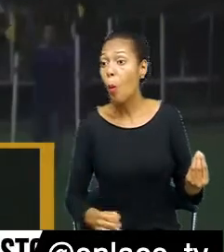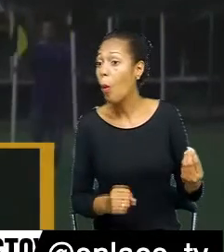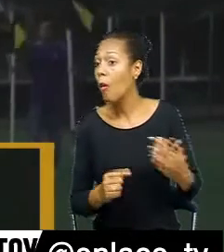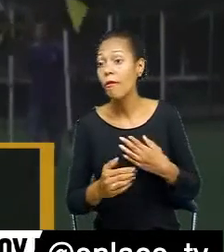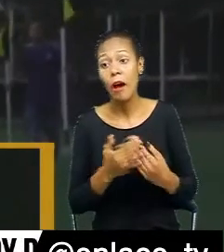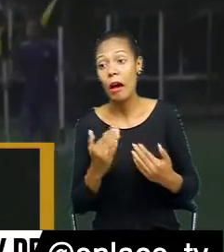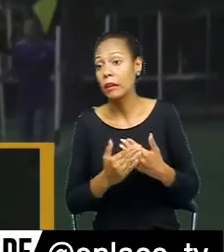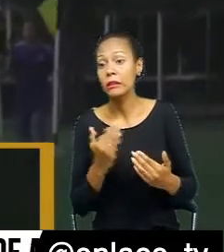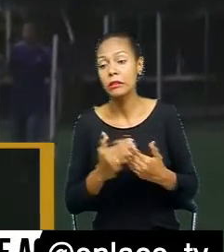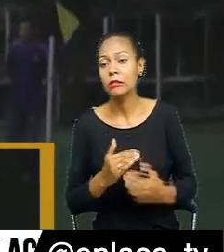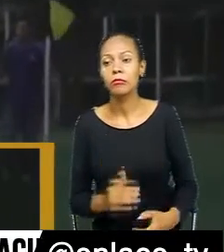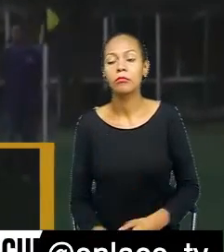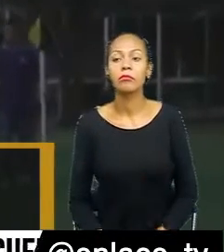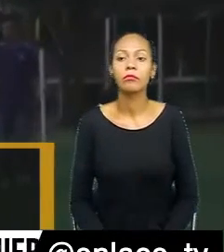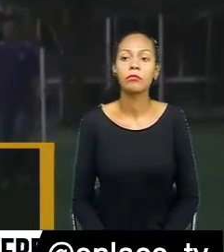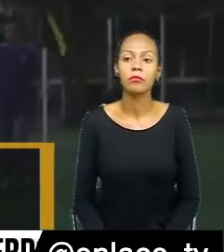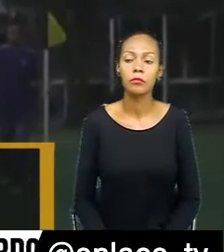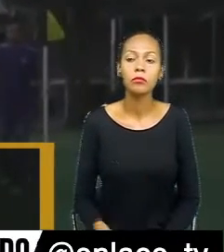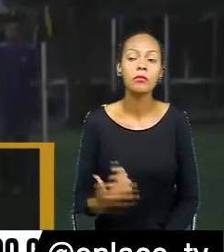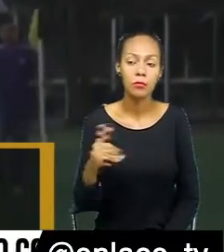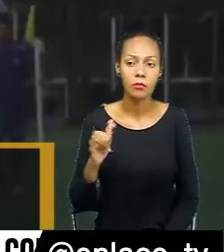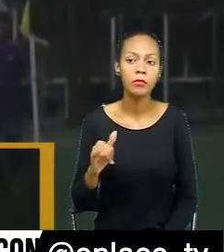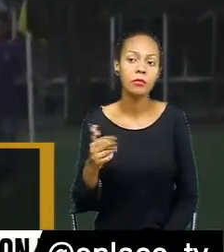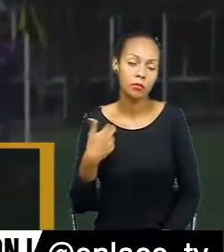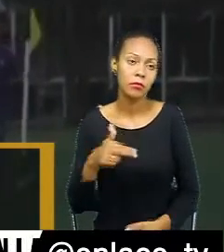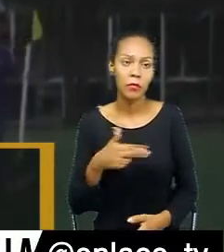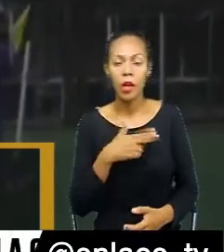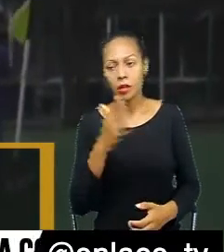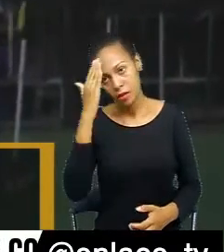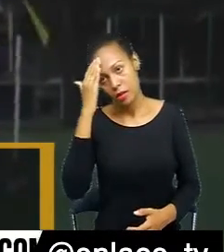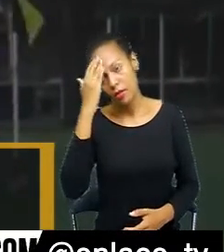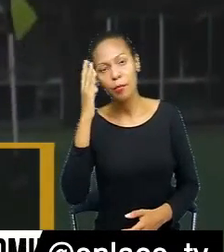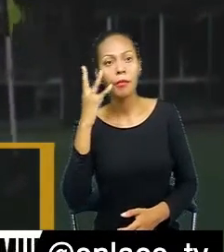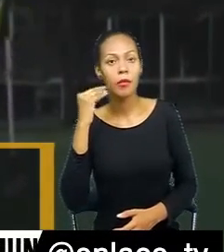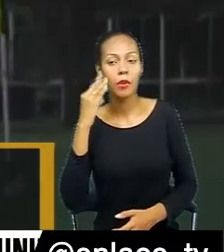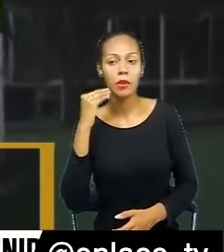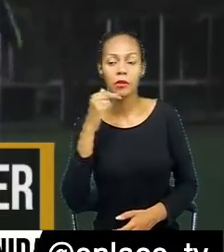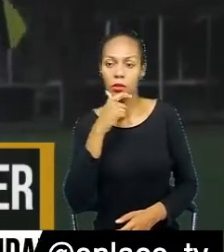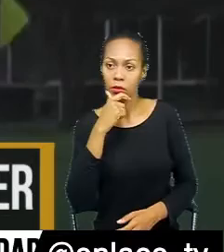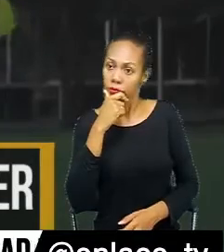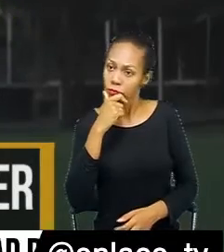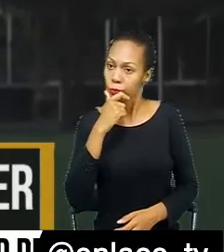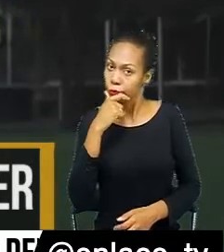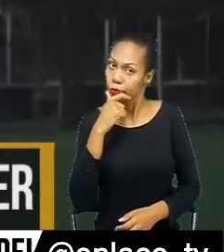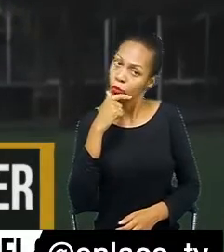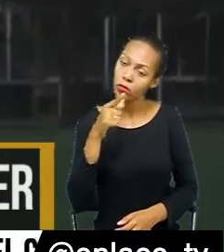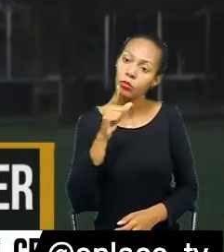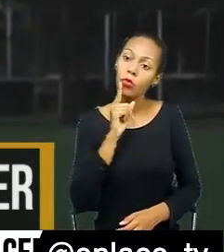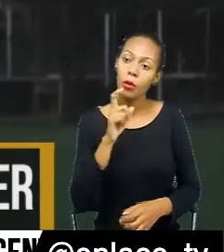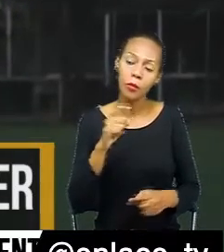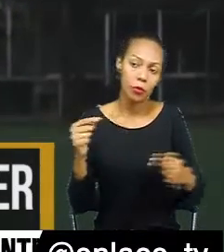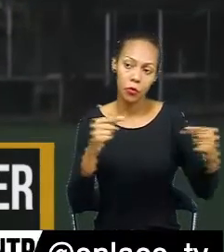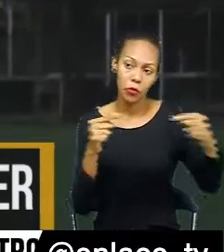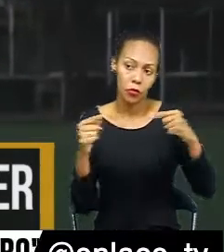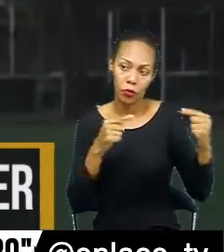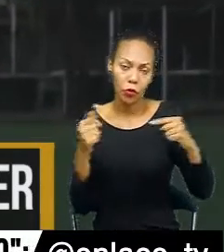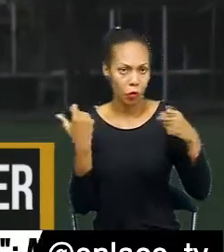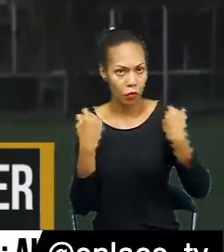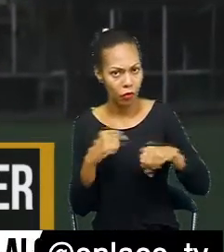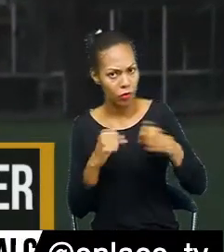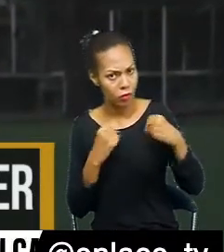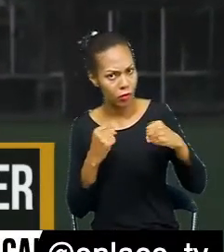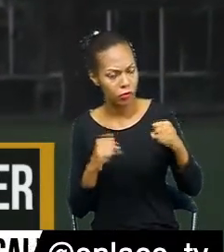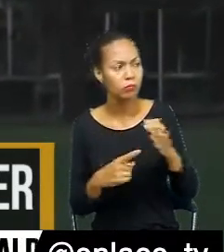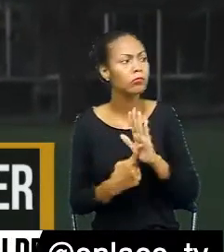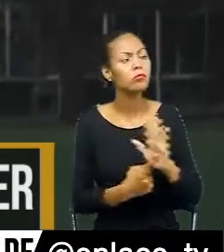juego. Bueno, sí, ya tenemos la experiencia de que Alianza en Bucaramanga no jugó al pelotazo, ellos siempre trataron las pelotaciones a